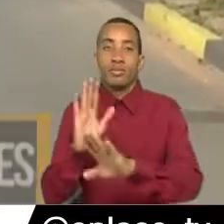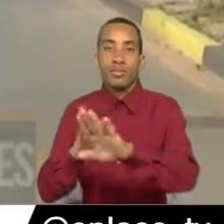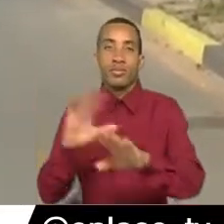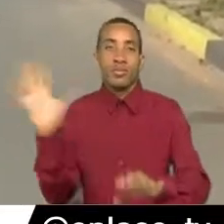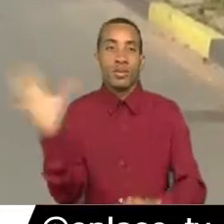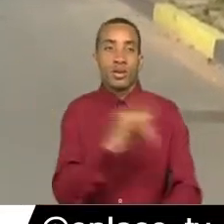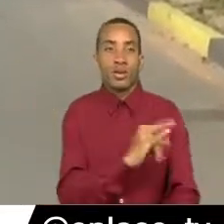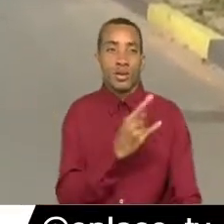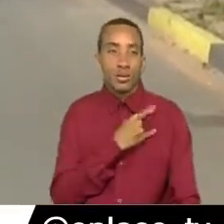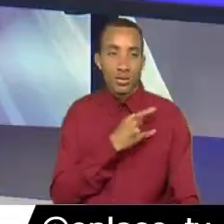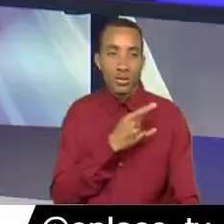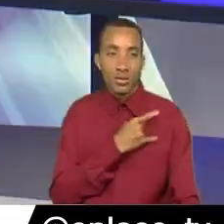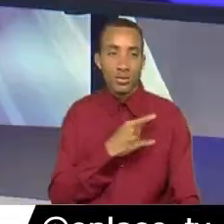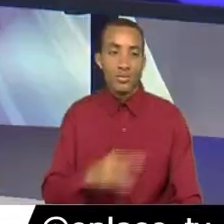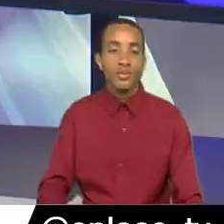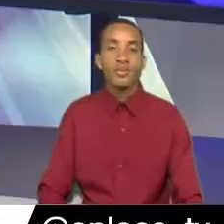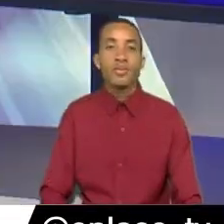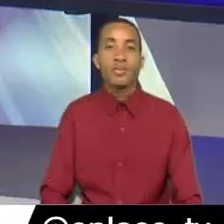universitarios.